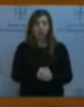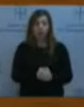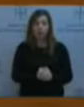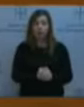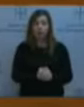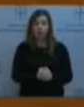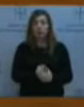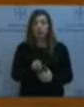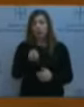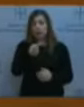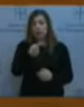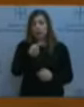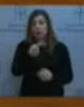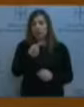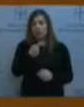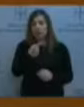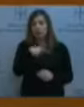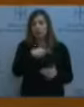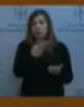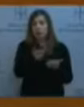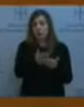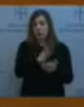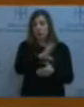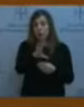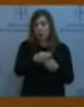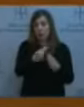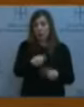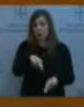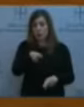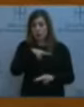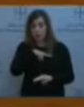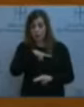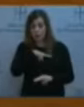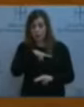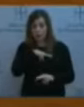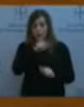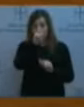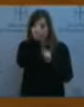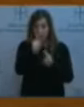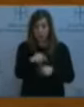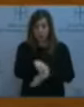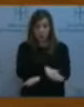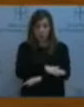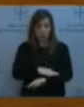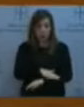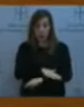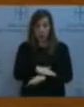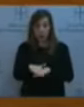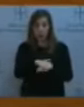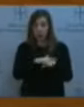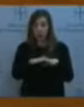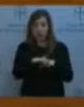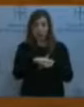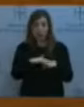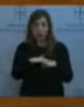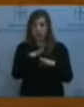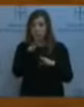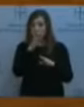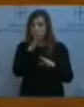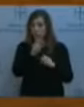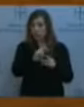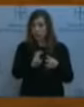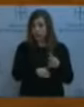vamos a devolver, pedimos la enmienda de devolución del presupuesto al Gobierno, fundamentalmente por todas estas